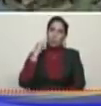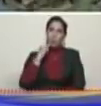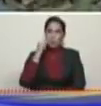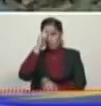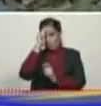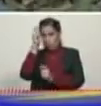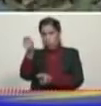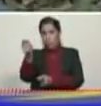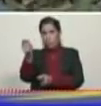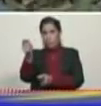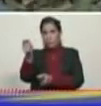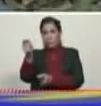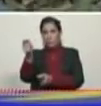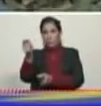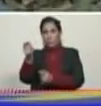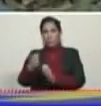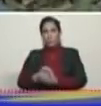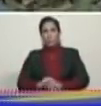dejó